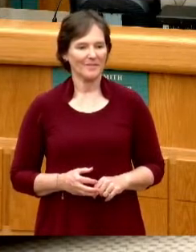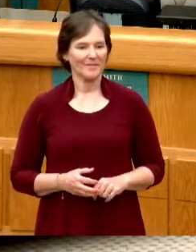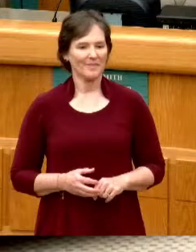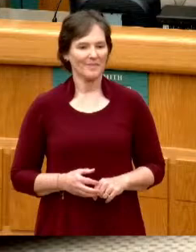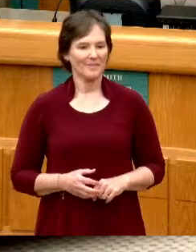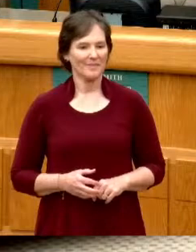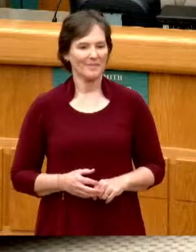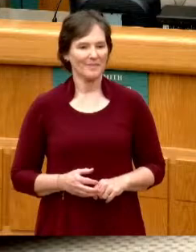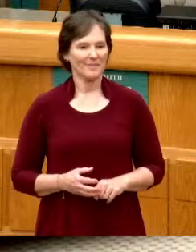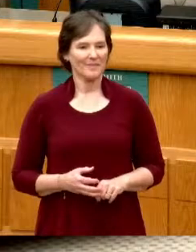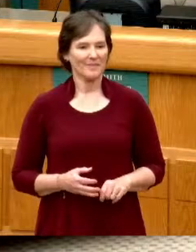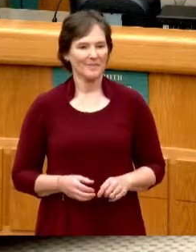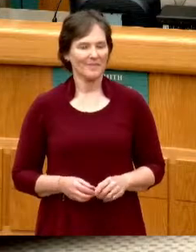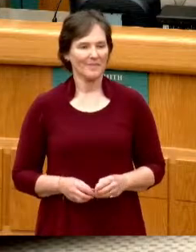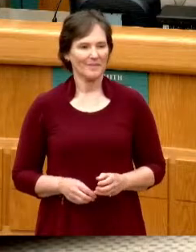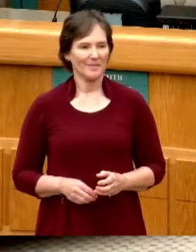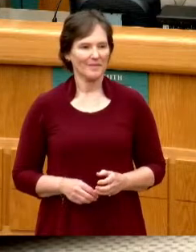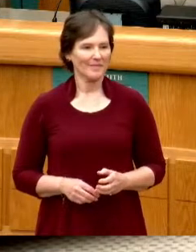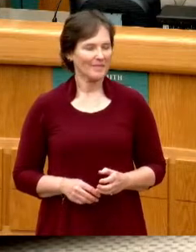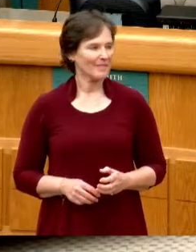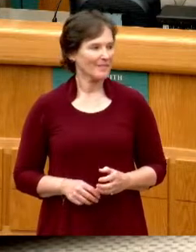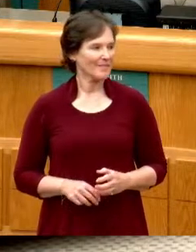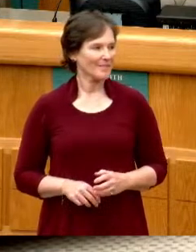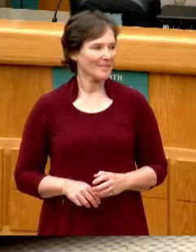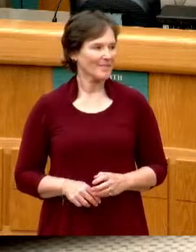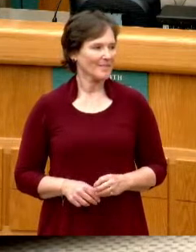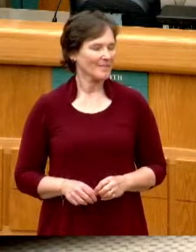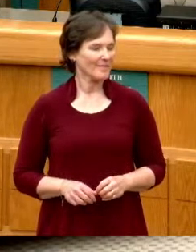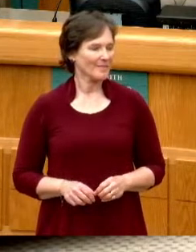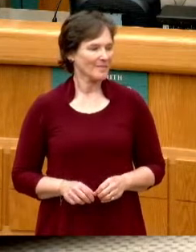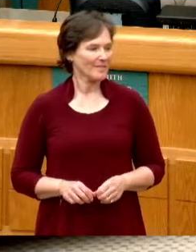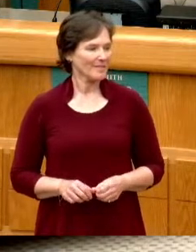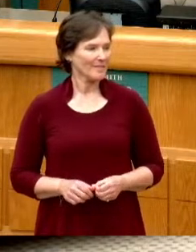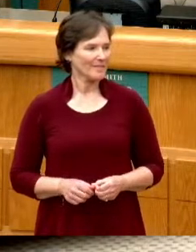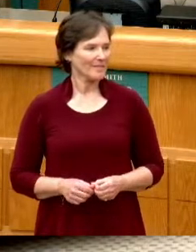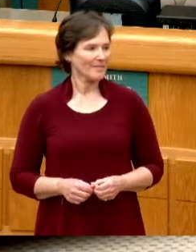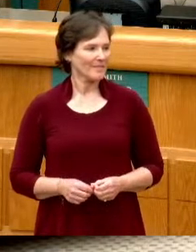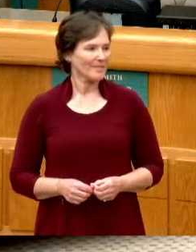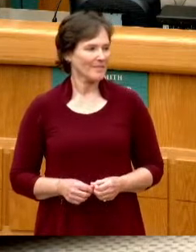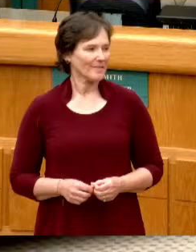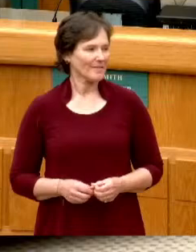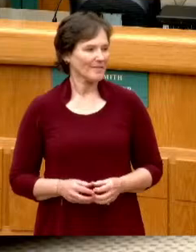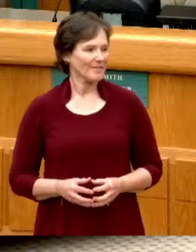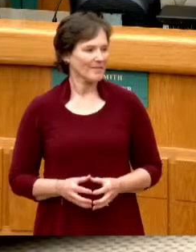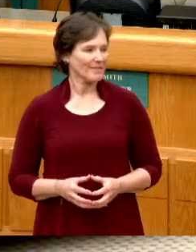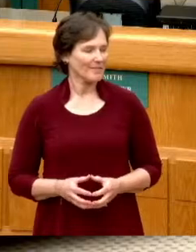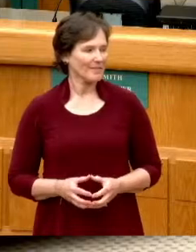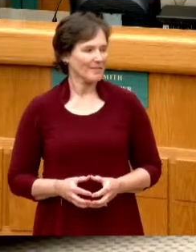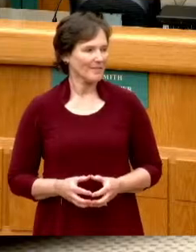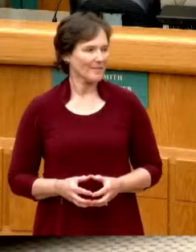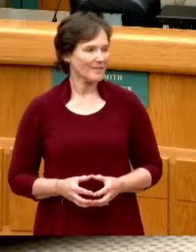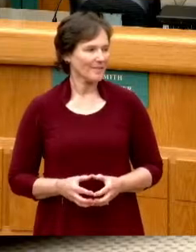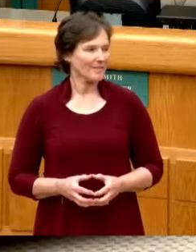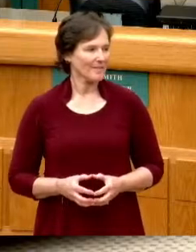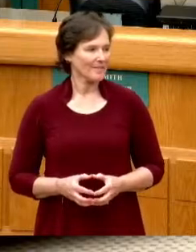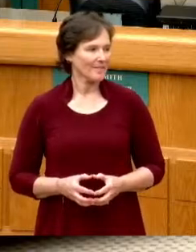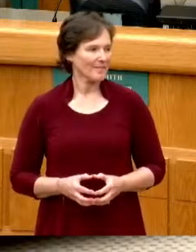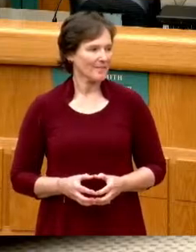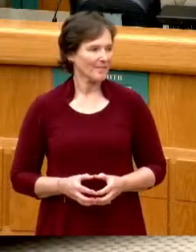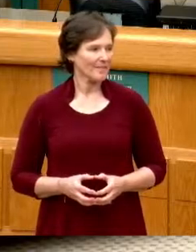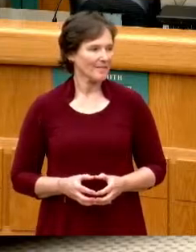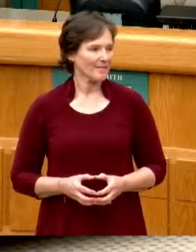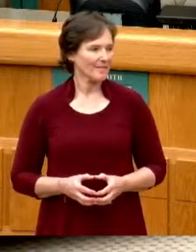el consuelo y la calma que proporciona la vacuna. Esta semana esperamos realizar otra megaclínica. Tan solo el sábado atendimos a